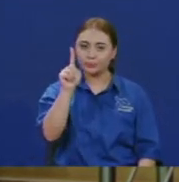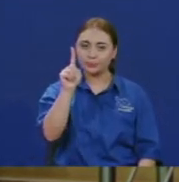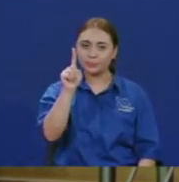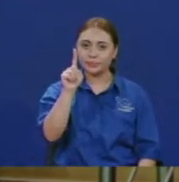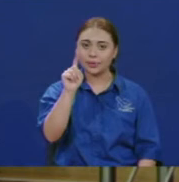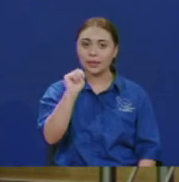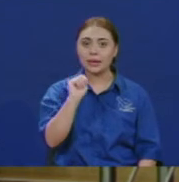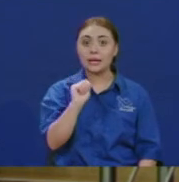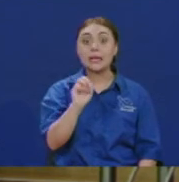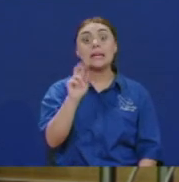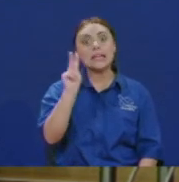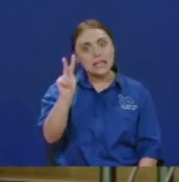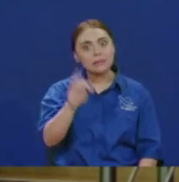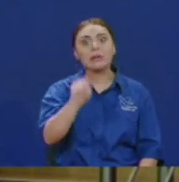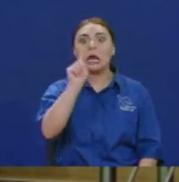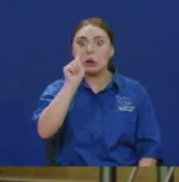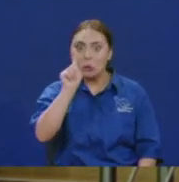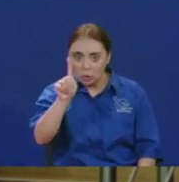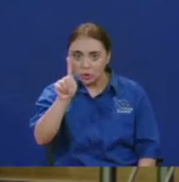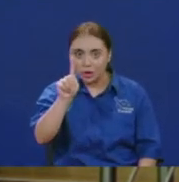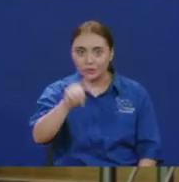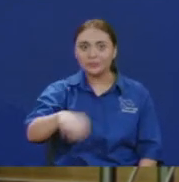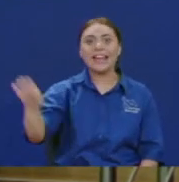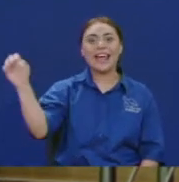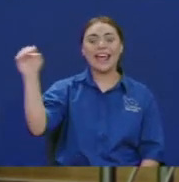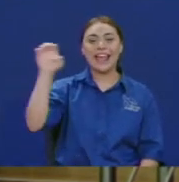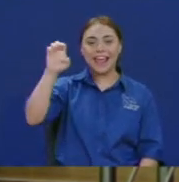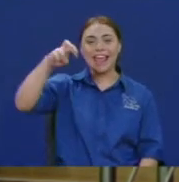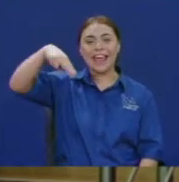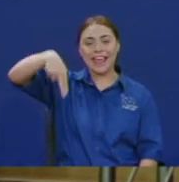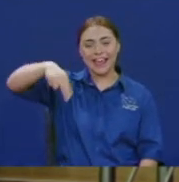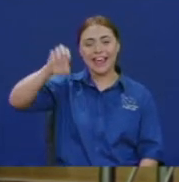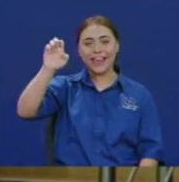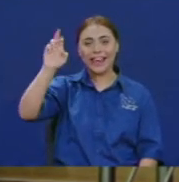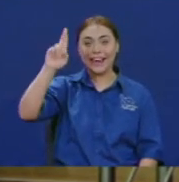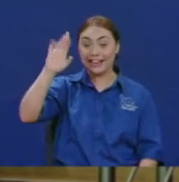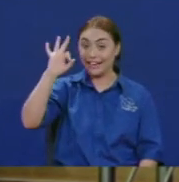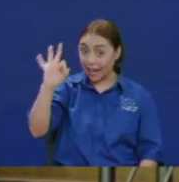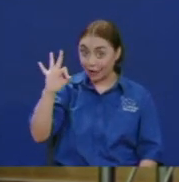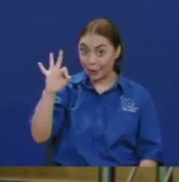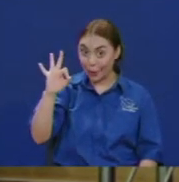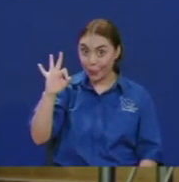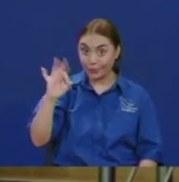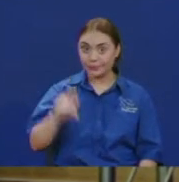Cena. Nos despedimos con la proclama y lo recibimos con Santa Cena. Sin embargo, pues